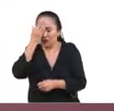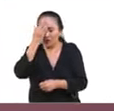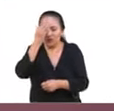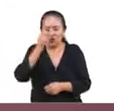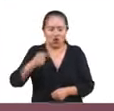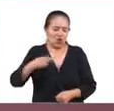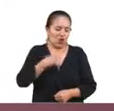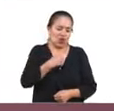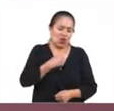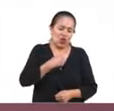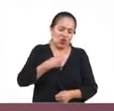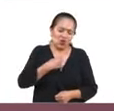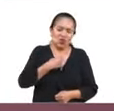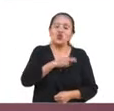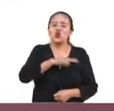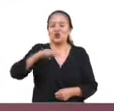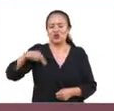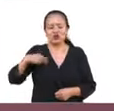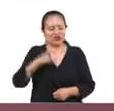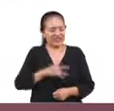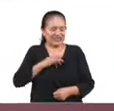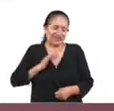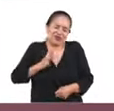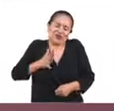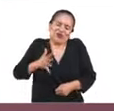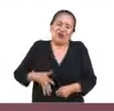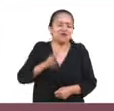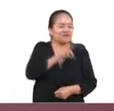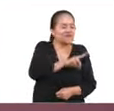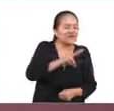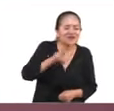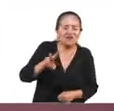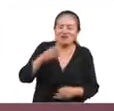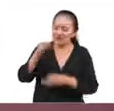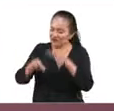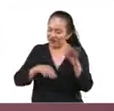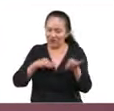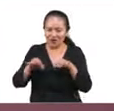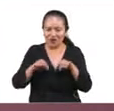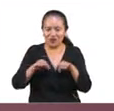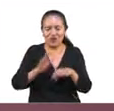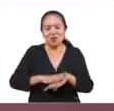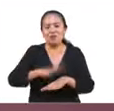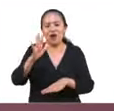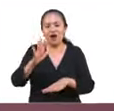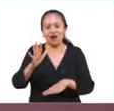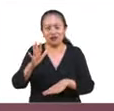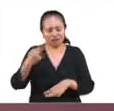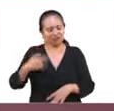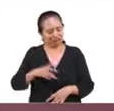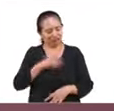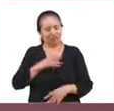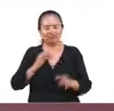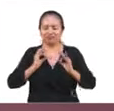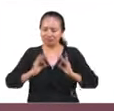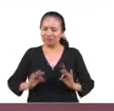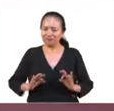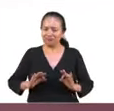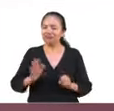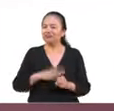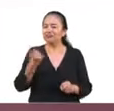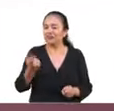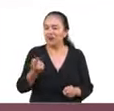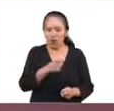sentimos orgullosas y orgullosos de ustedes, pero más de que estamos tranquilos y tranquilas